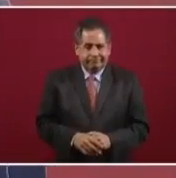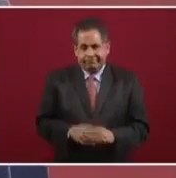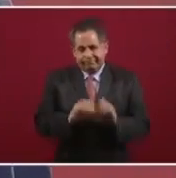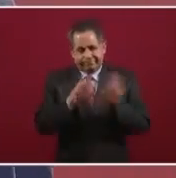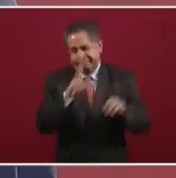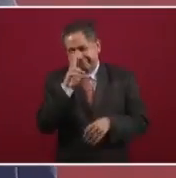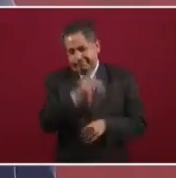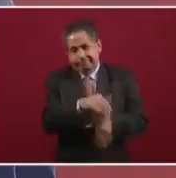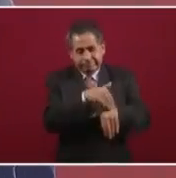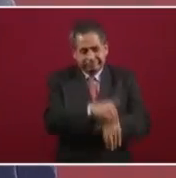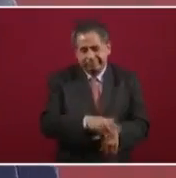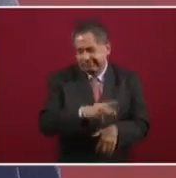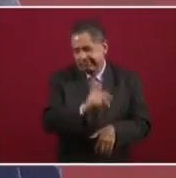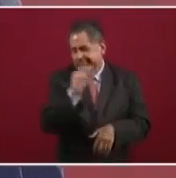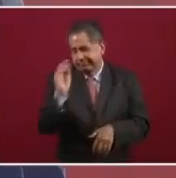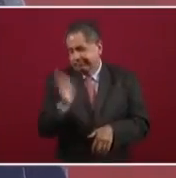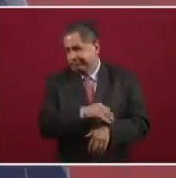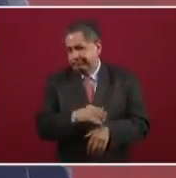Claro que no.